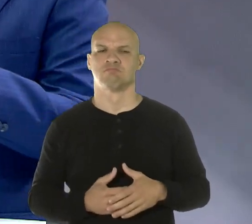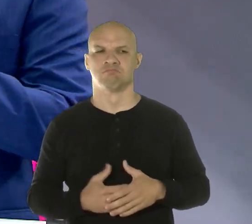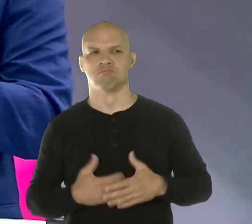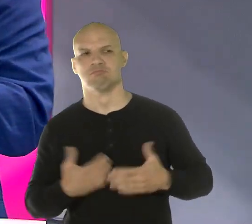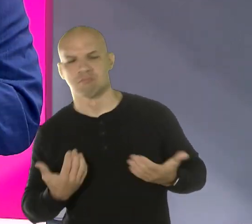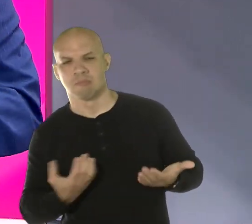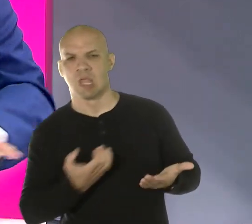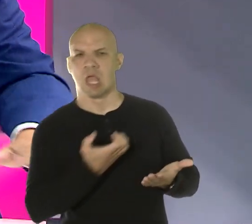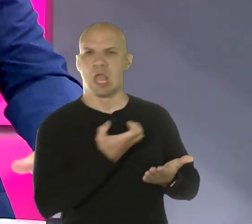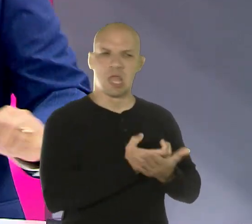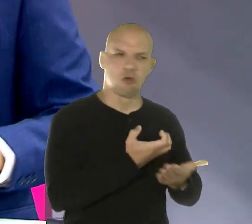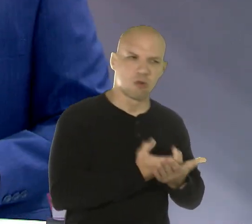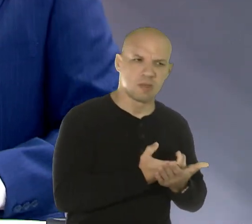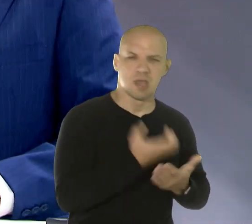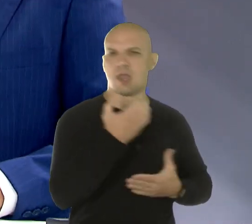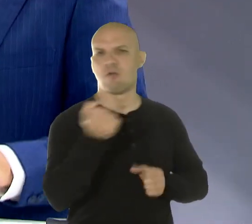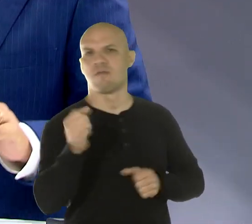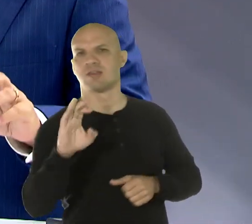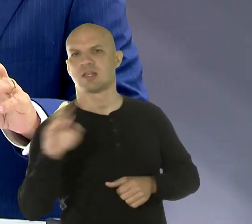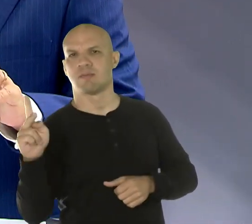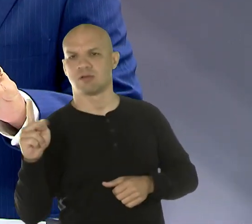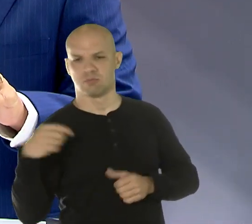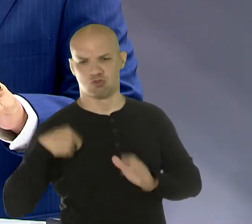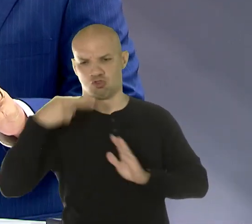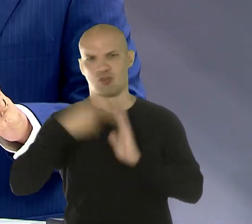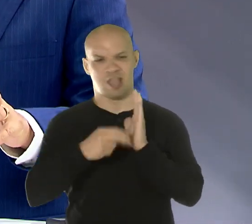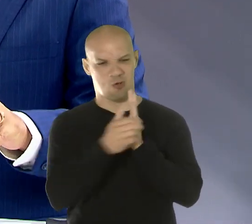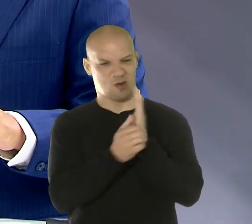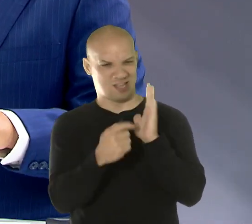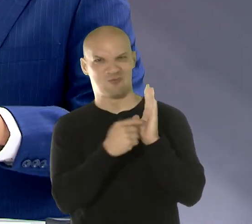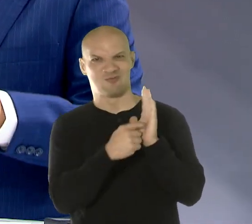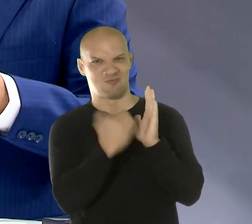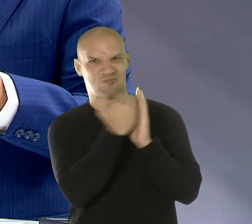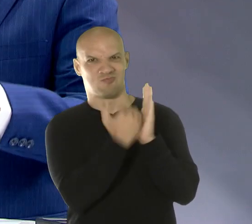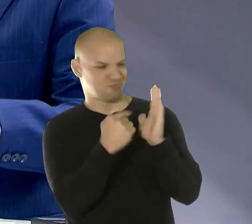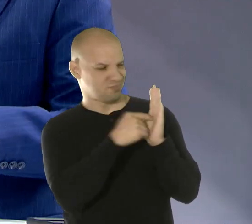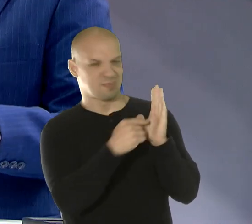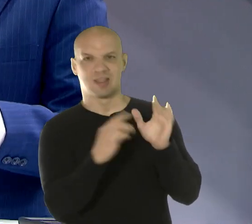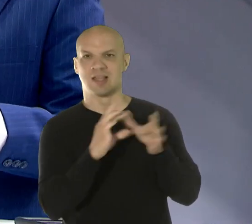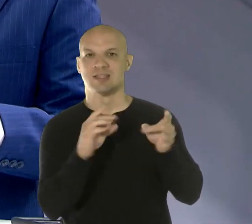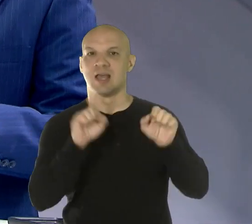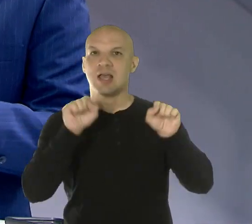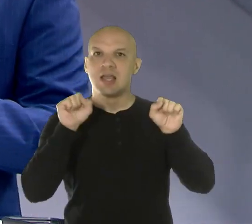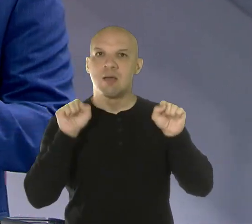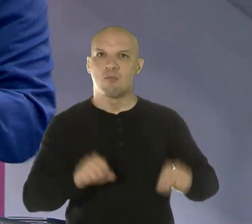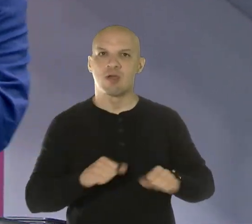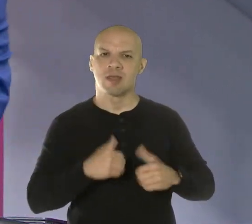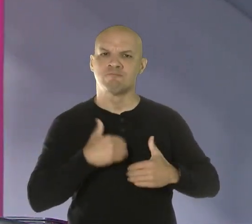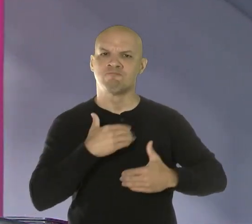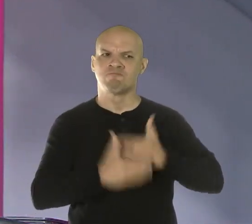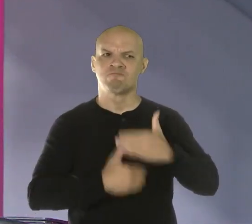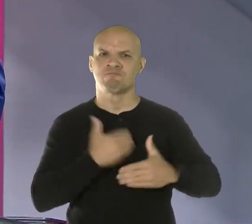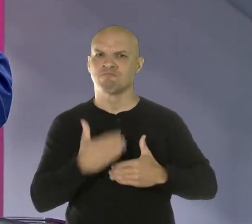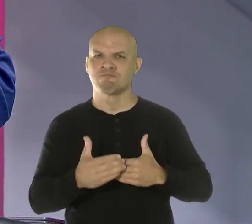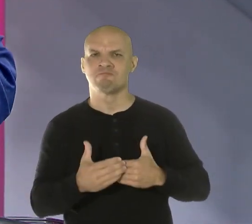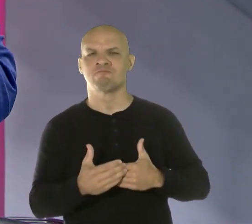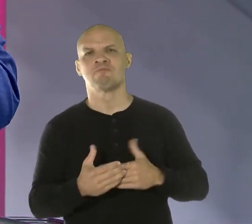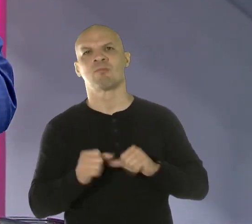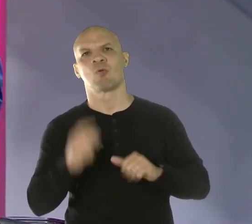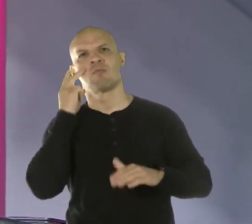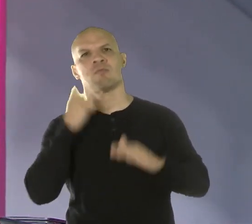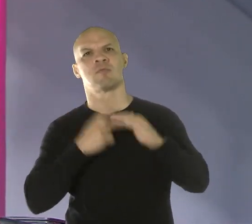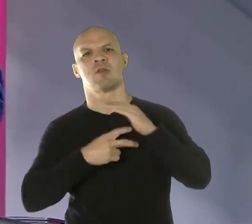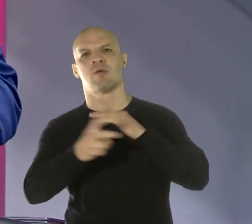la confianza de la banca? Porque leí también un artículo que habla de que esto puede producir, como algunos proyectan, como una